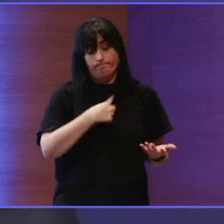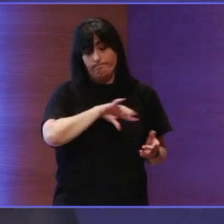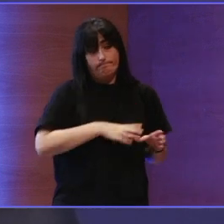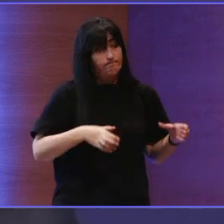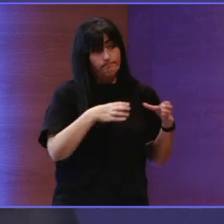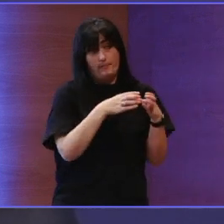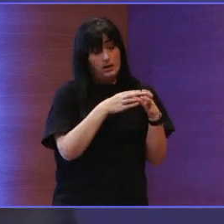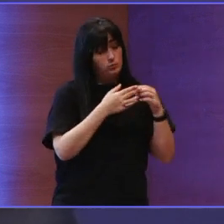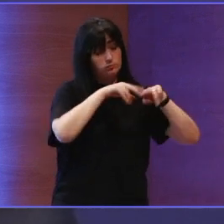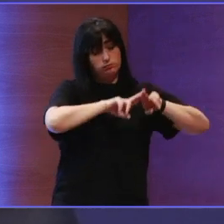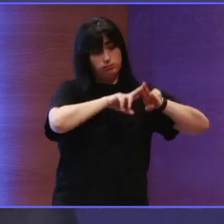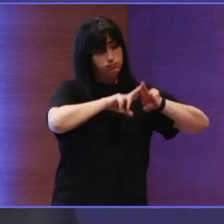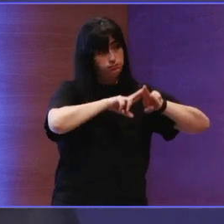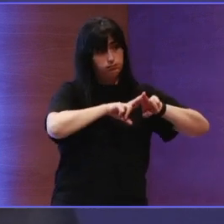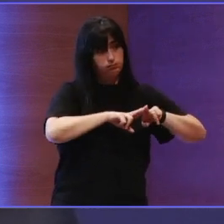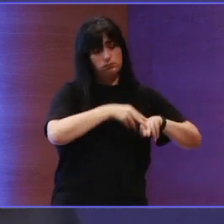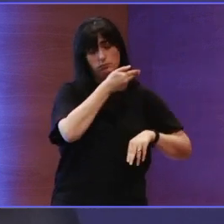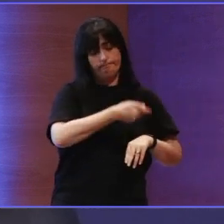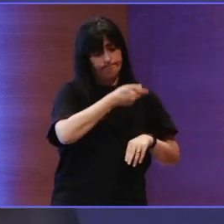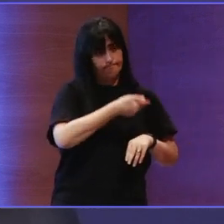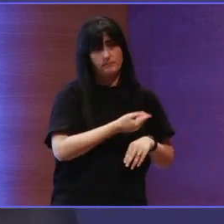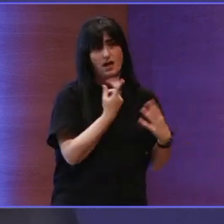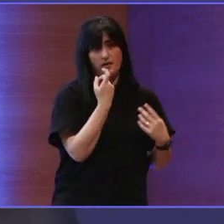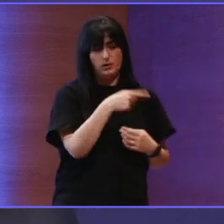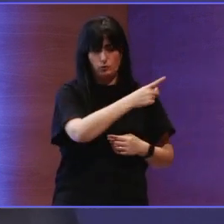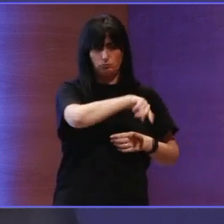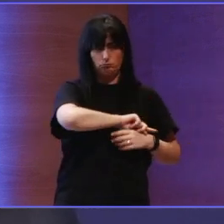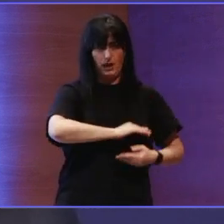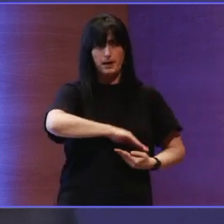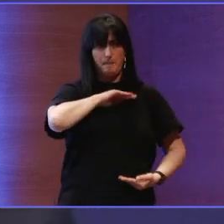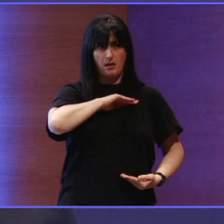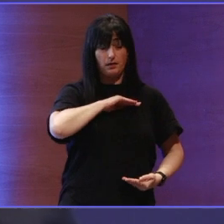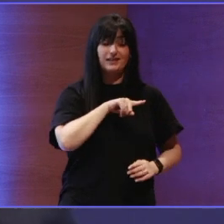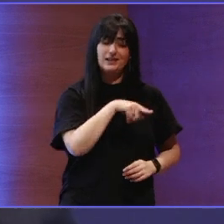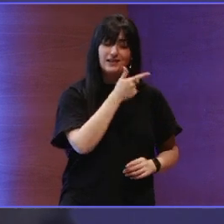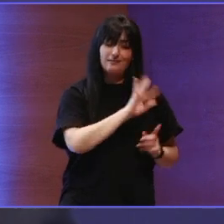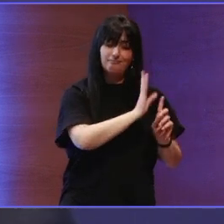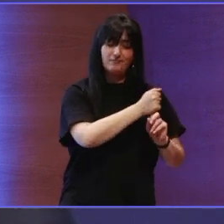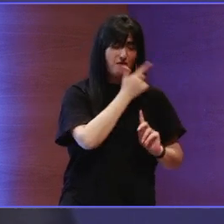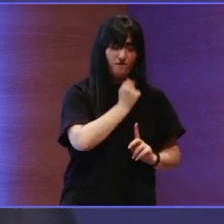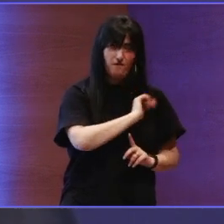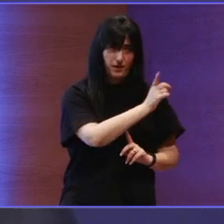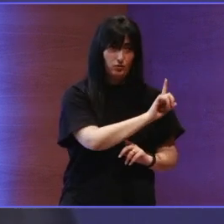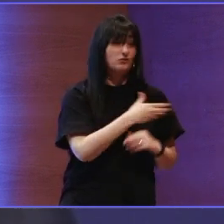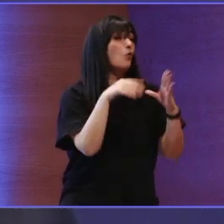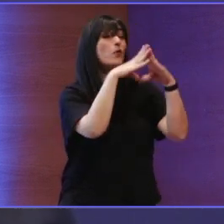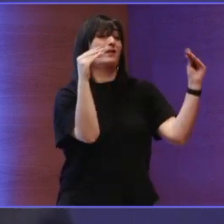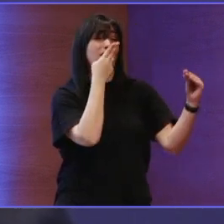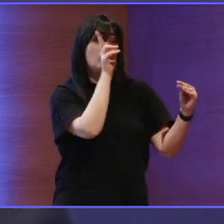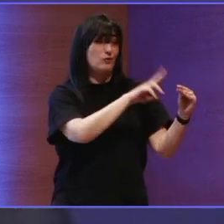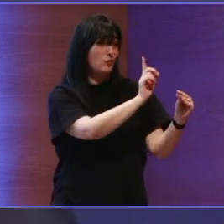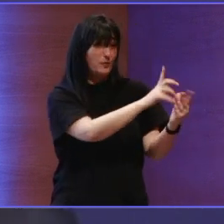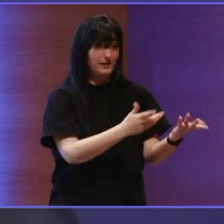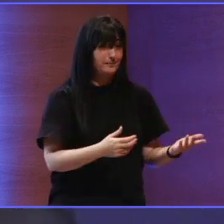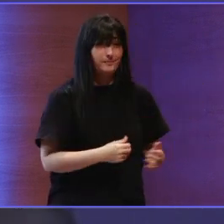evaluadores competentes Esto no es fácil encontrar la universidad no nos sirve en la gran